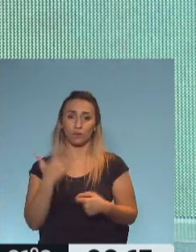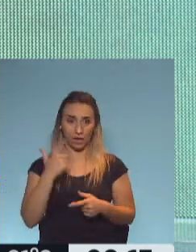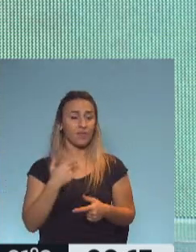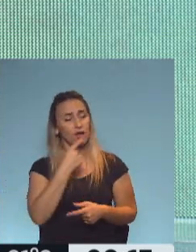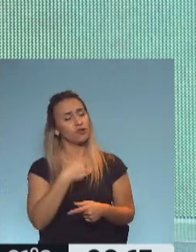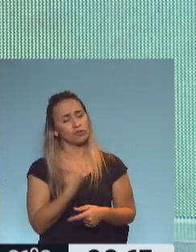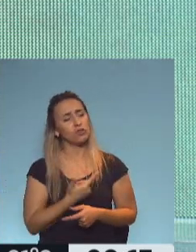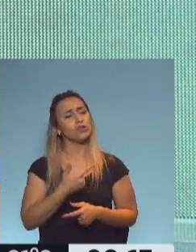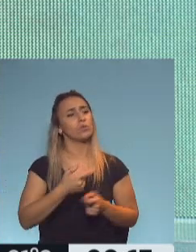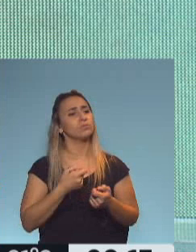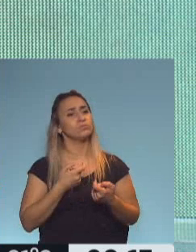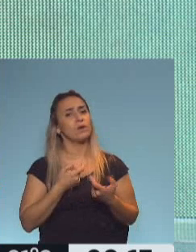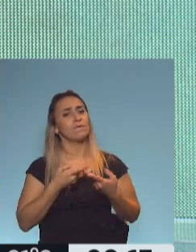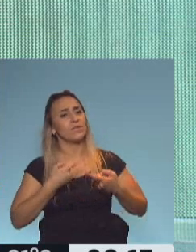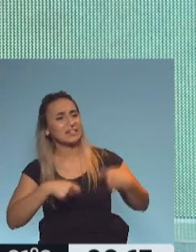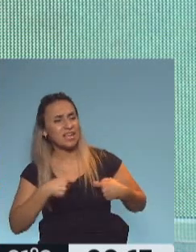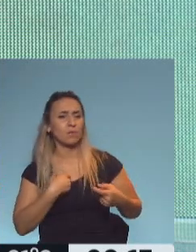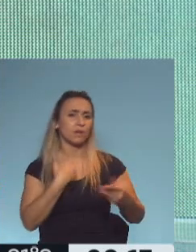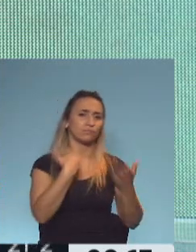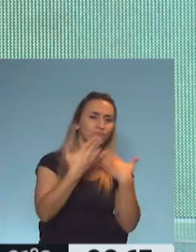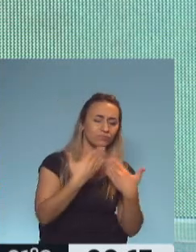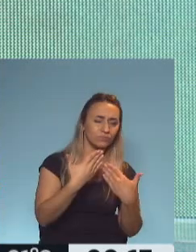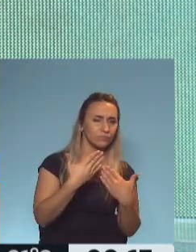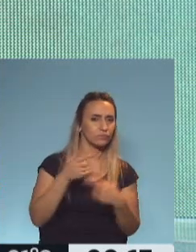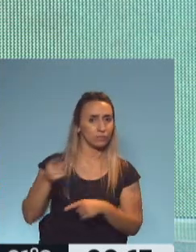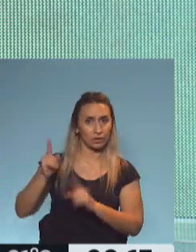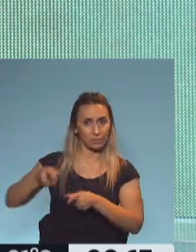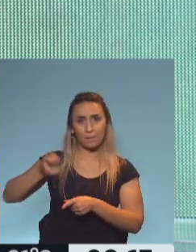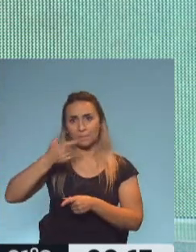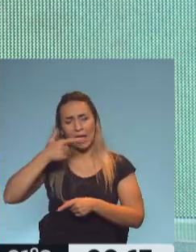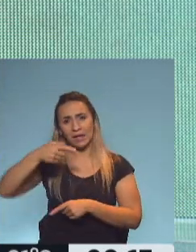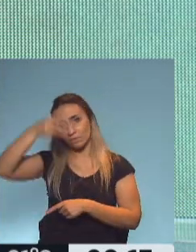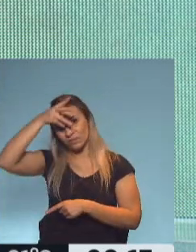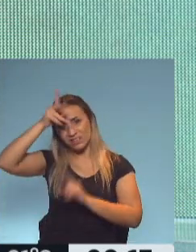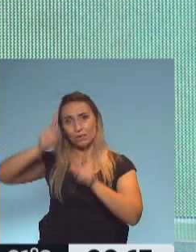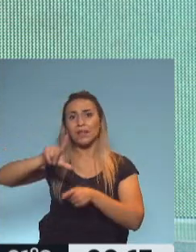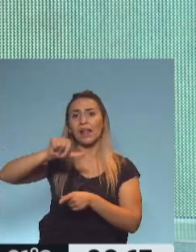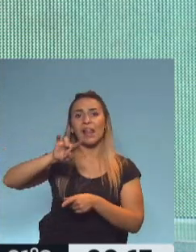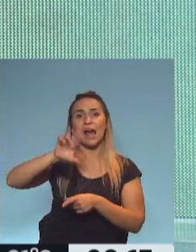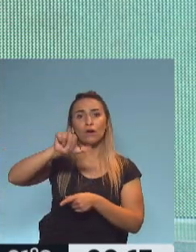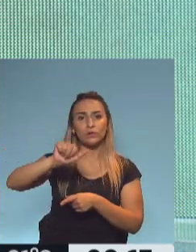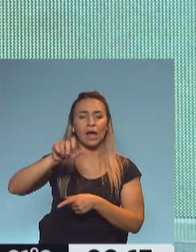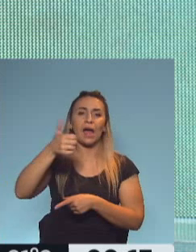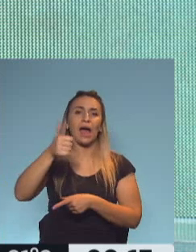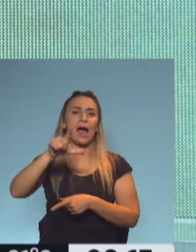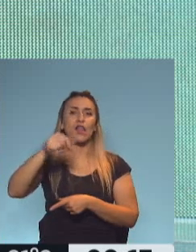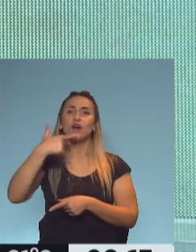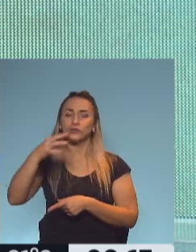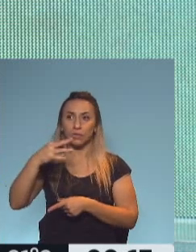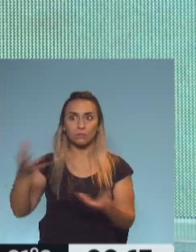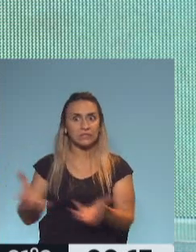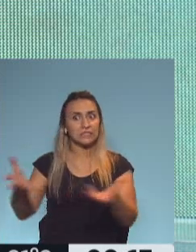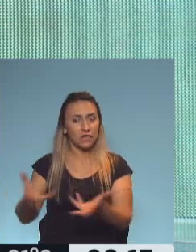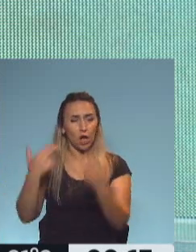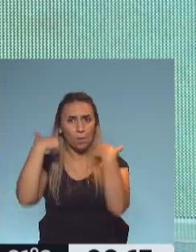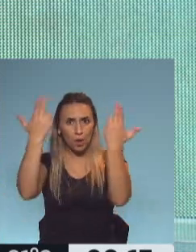vías institucionales, pero por otro lado tenés a Mauricio Macri, a Patricia Bullrich, a Laura Alonso, llamando a la desobediencia civil. Digo, es muy grave el